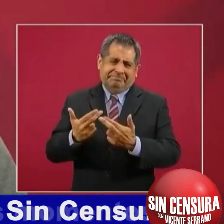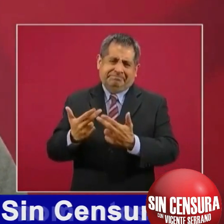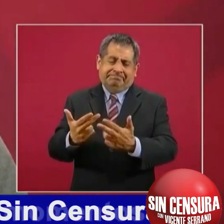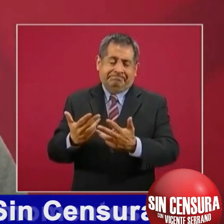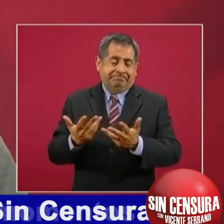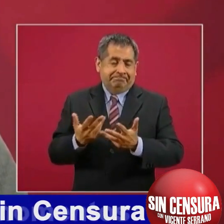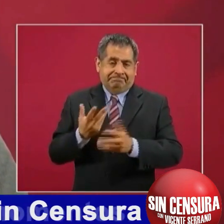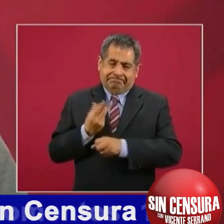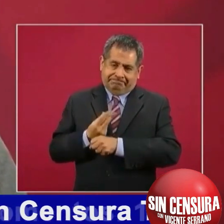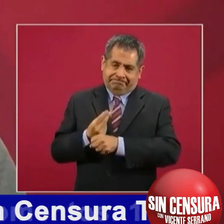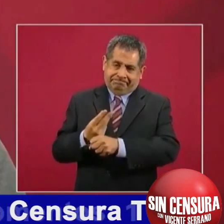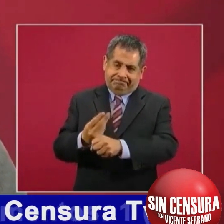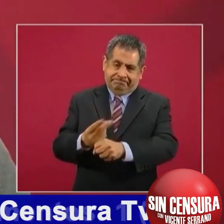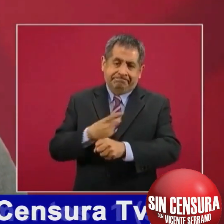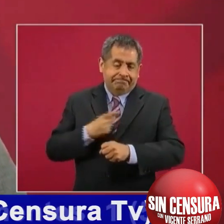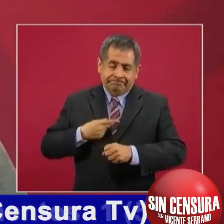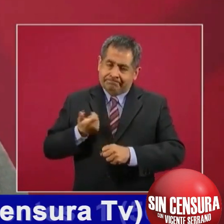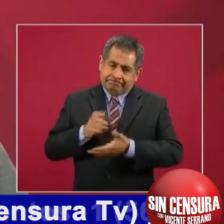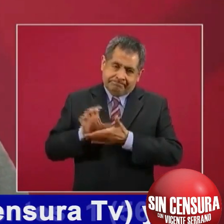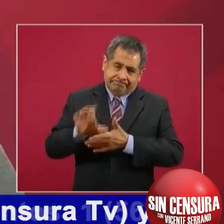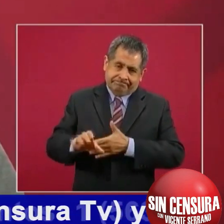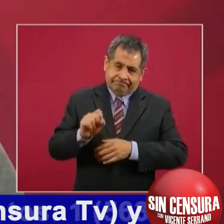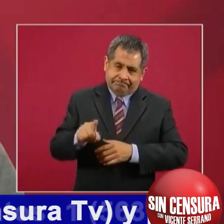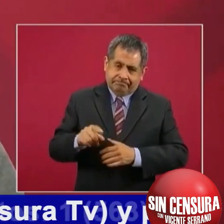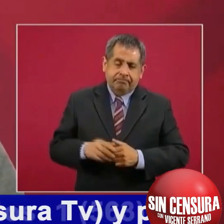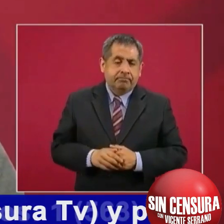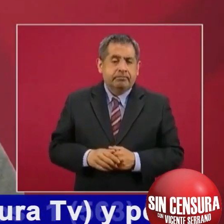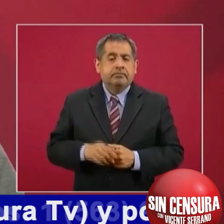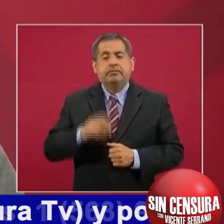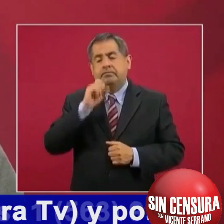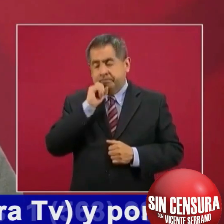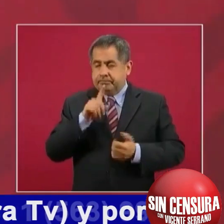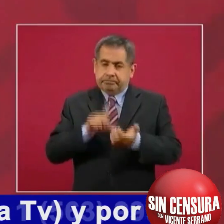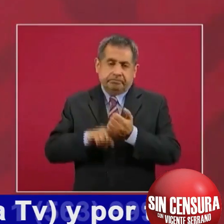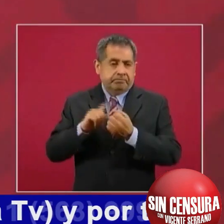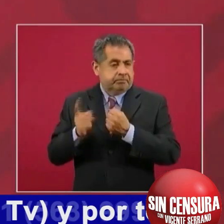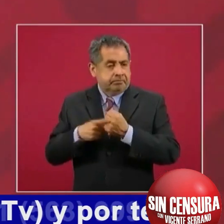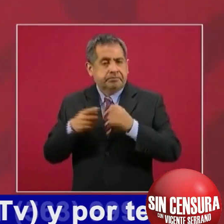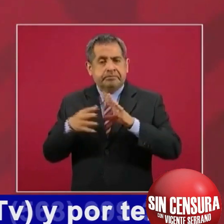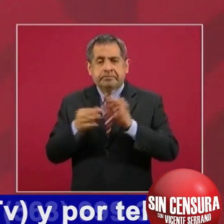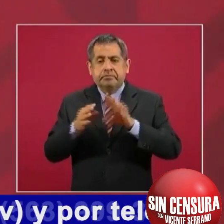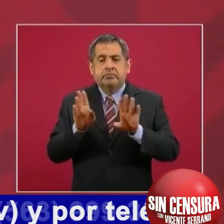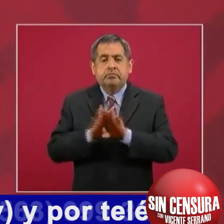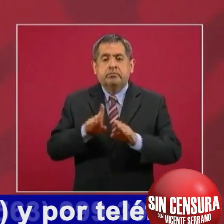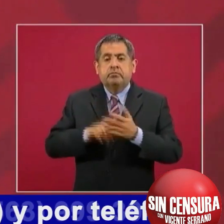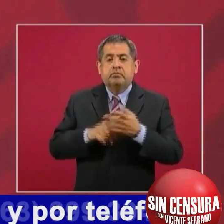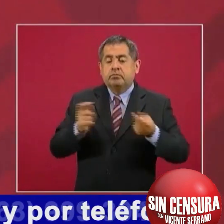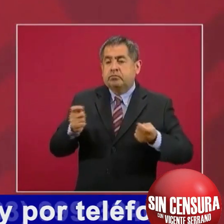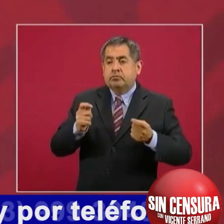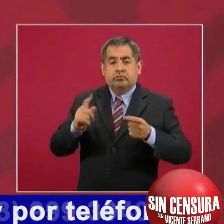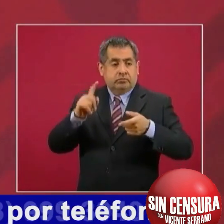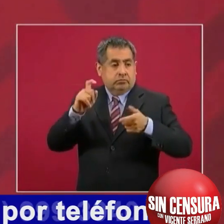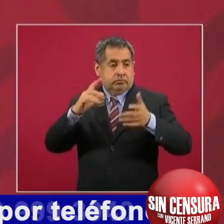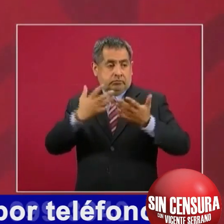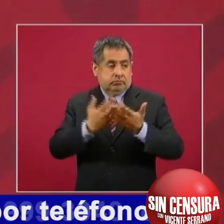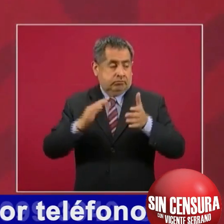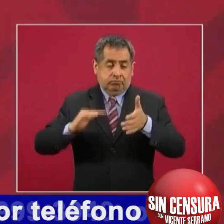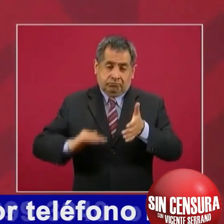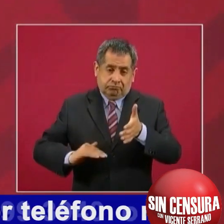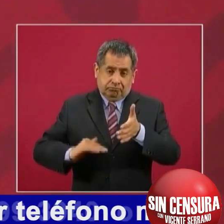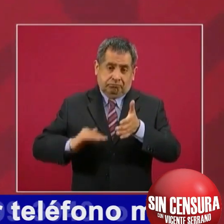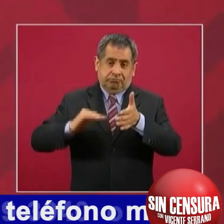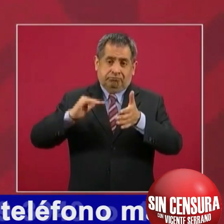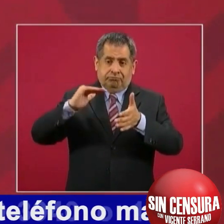destruidas, y en lo estructural, el control de las presas,